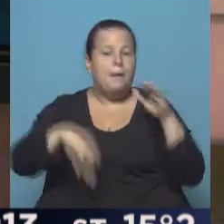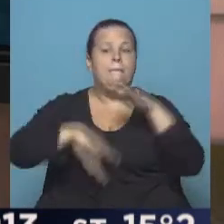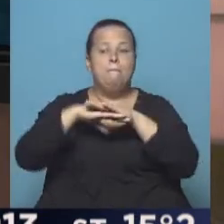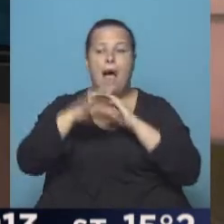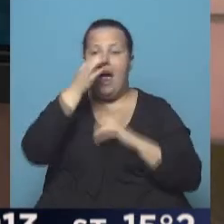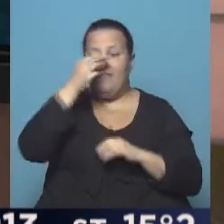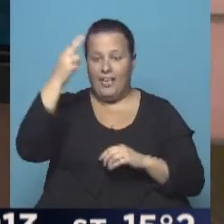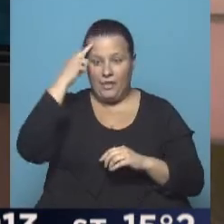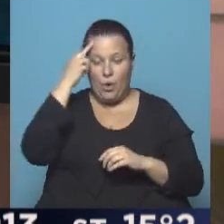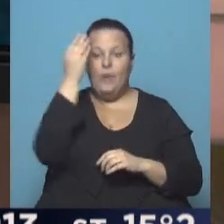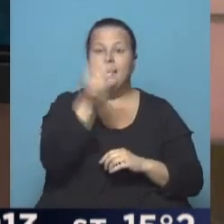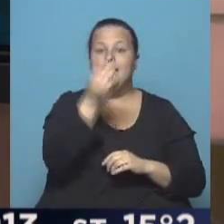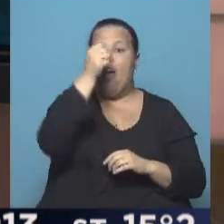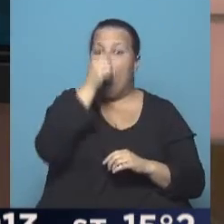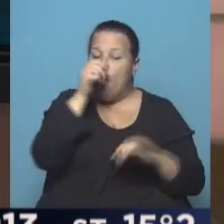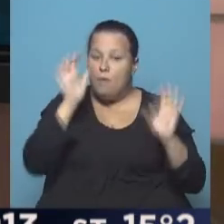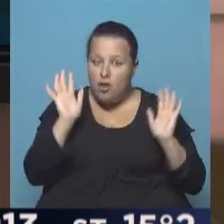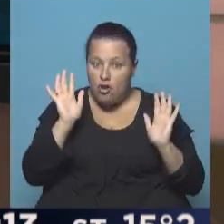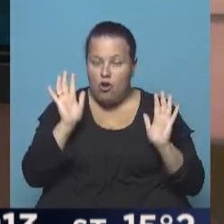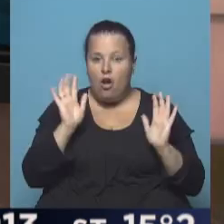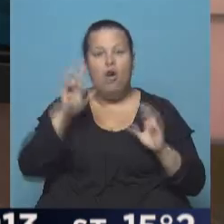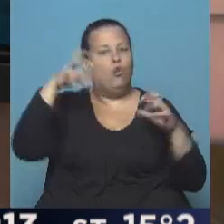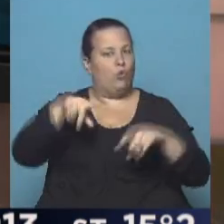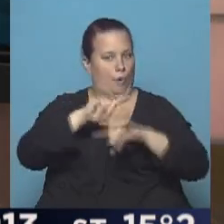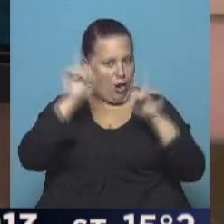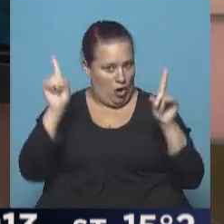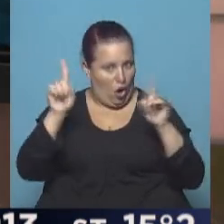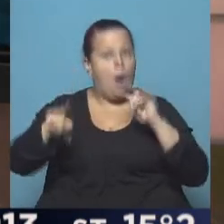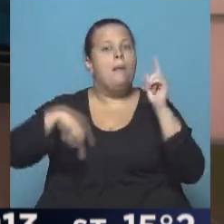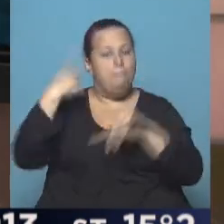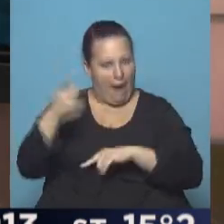29, el sábado y el domingo en principio no llueve. Mañana se lo confirmamos.